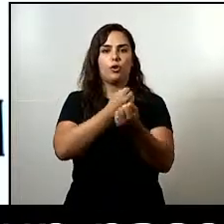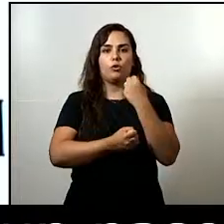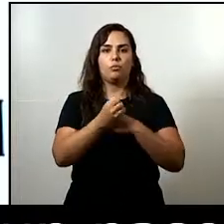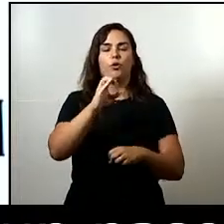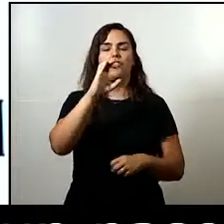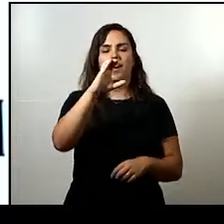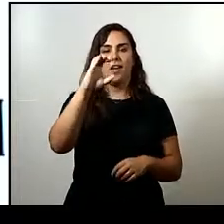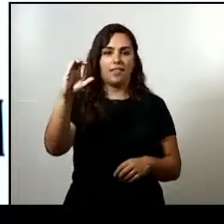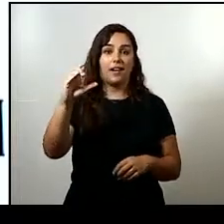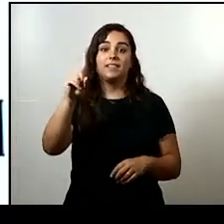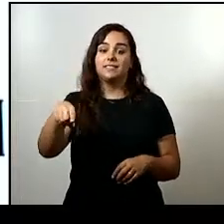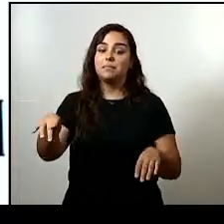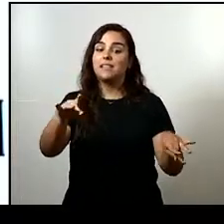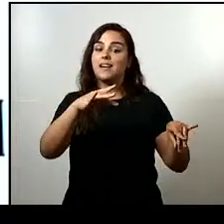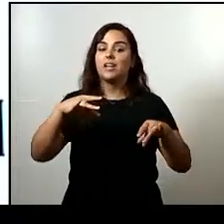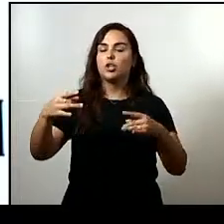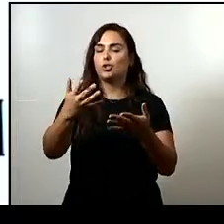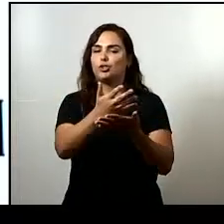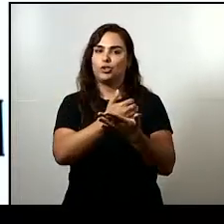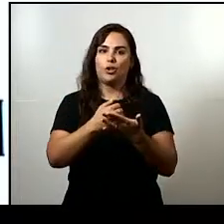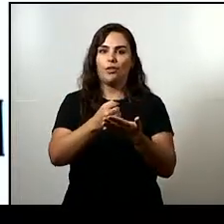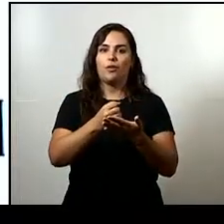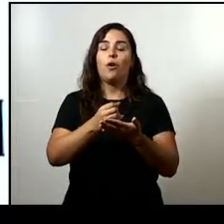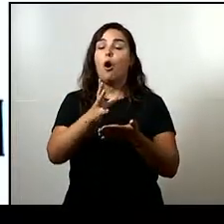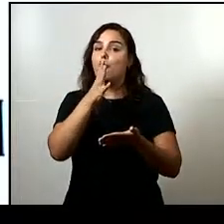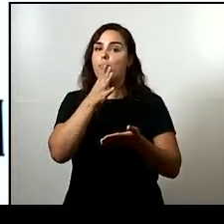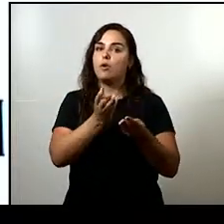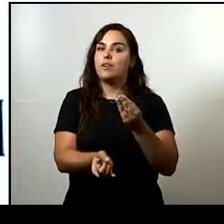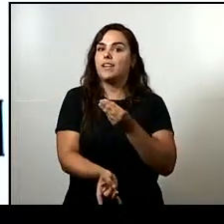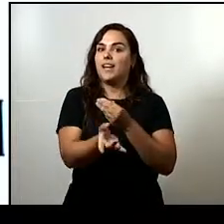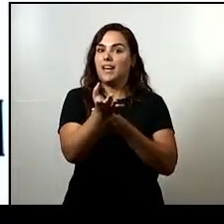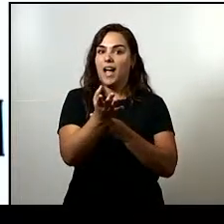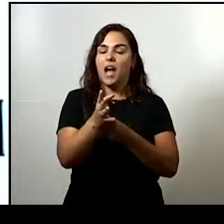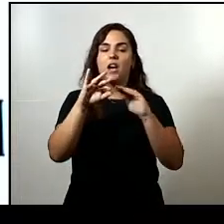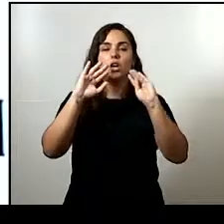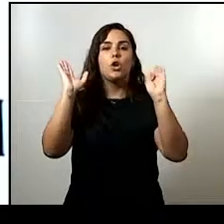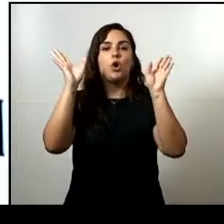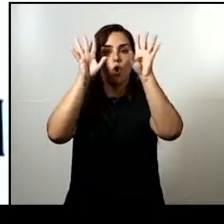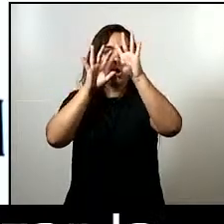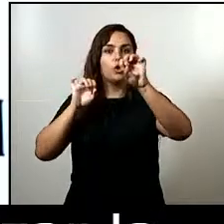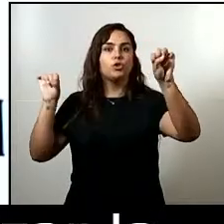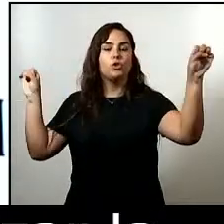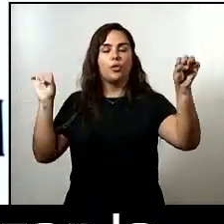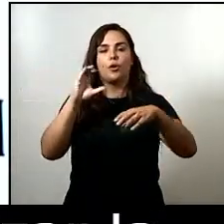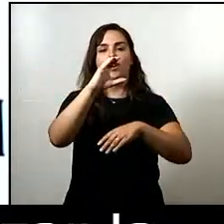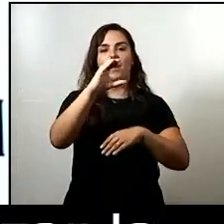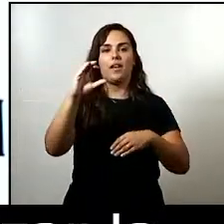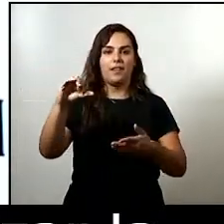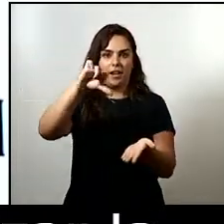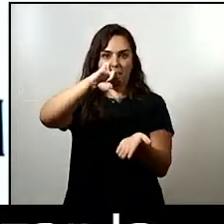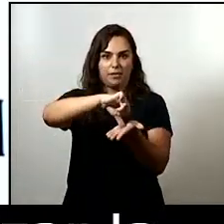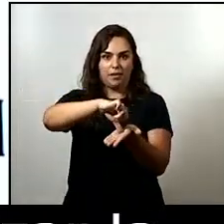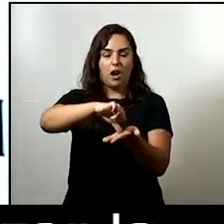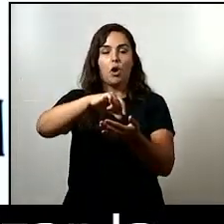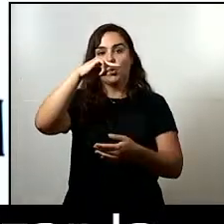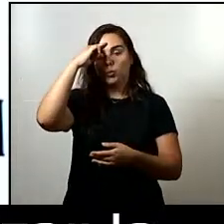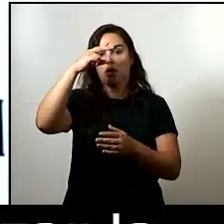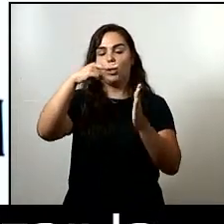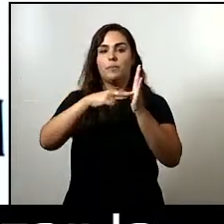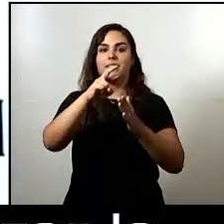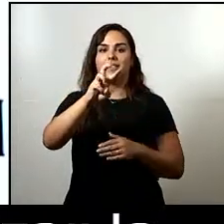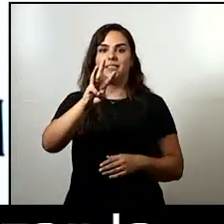Cáceres y de toda la región, al autorizar la creación del consorcio Cáceres Capital Cultural